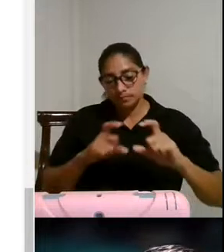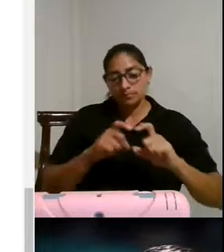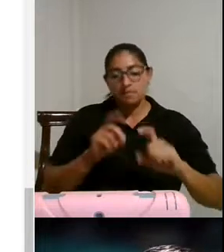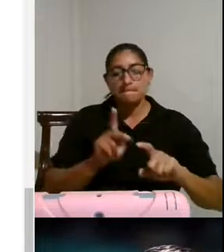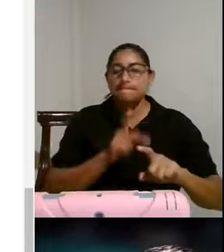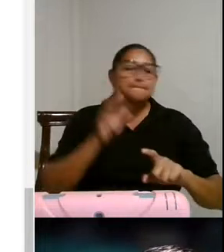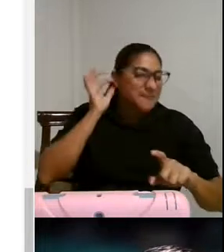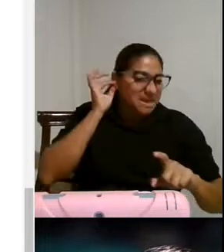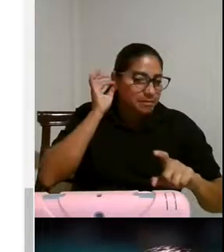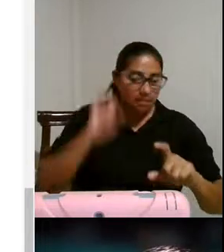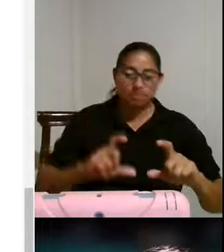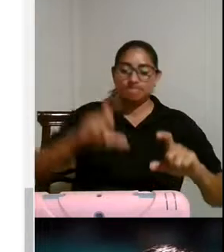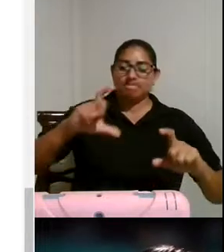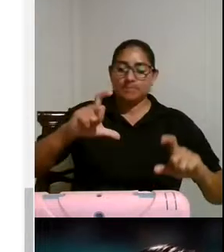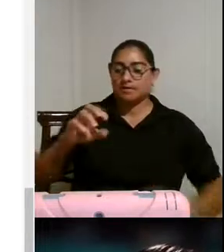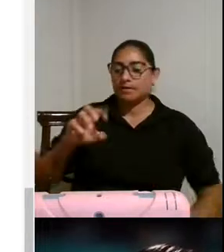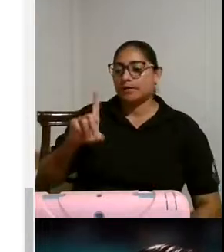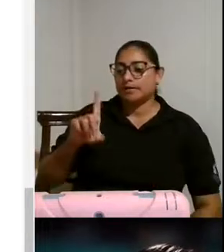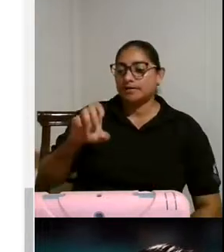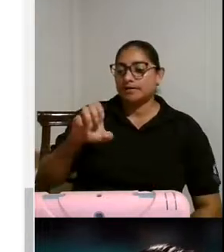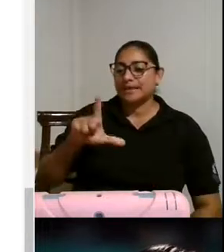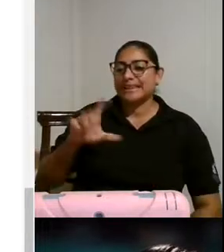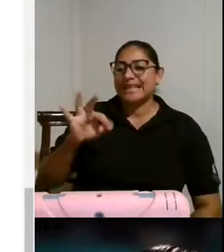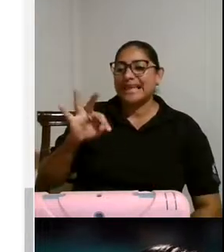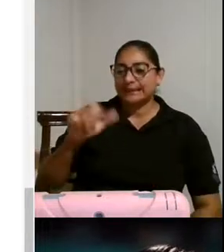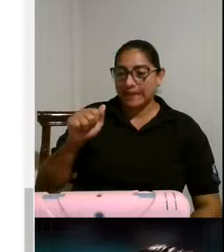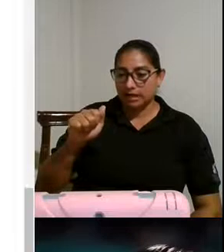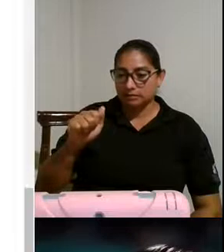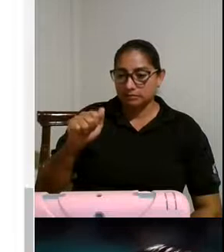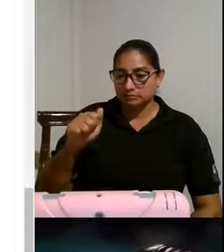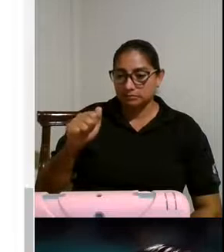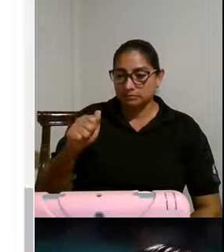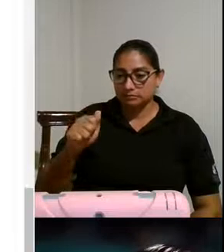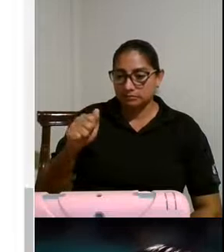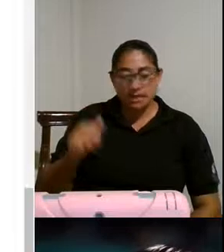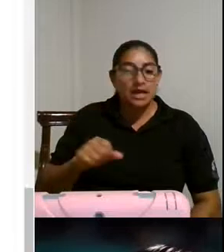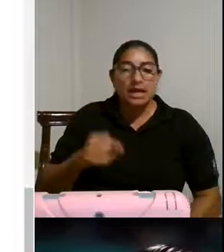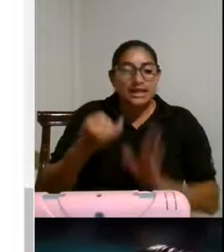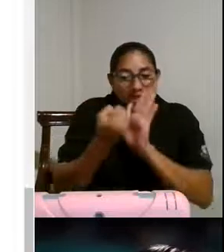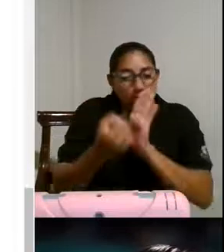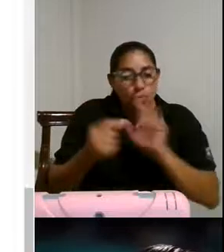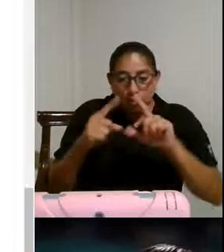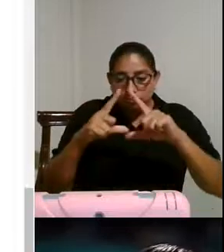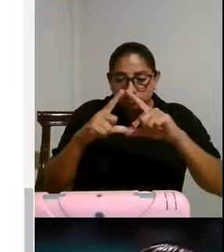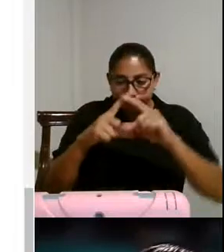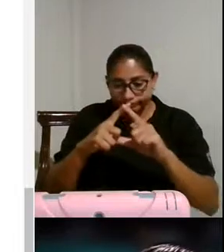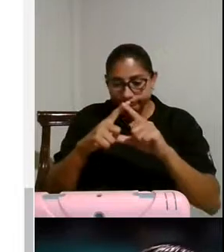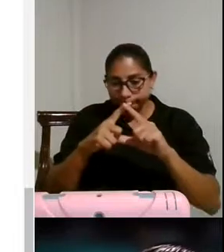que se pueda coincidir, para que los puntos estén